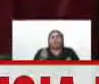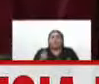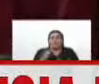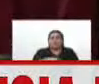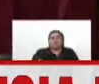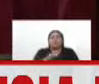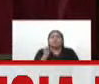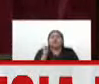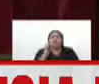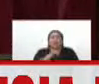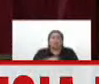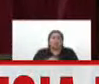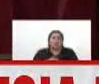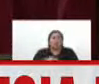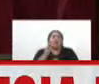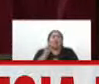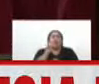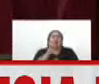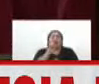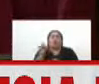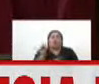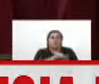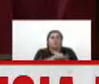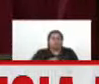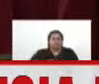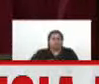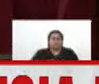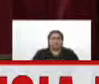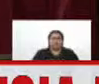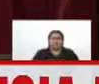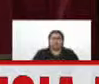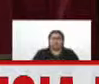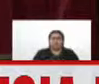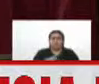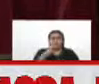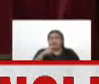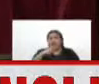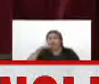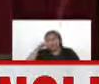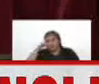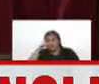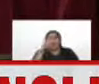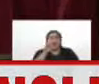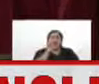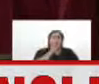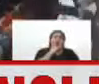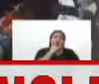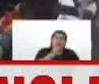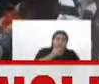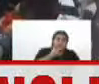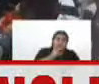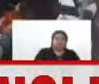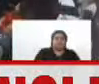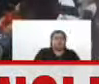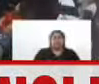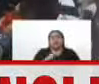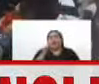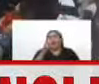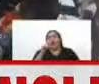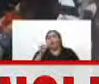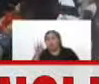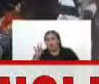yo lo que te digo para que conceptualmente te quede claro es esto. Cualquier potestad que